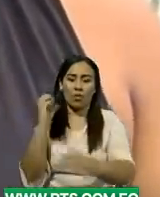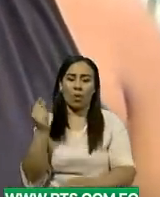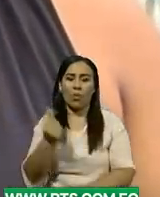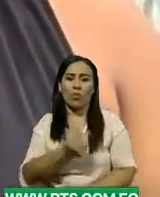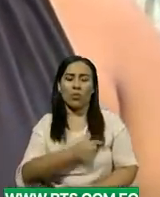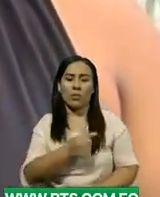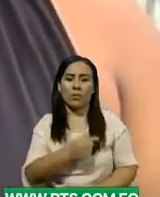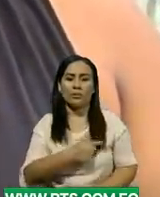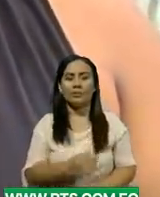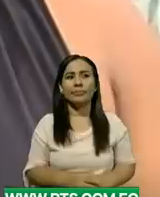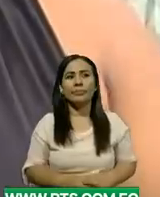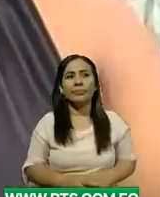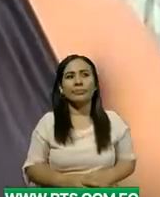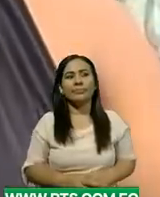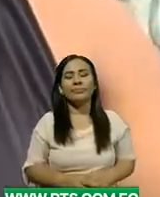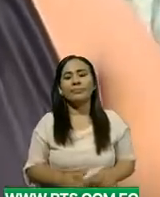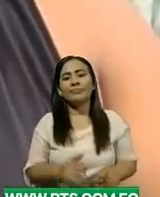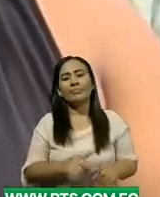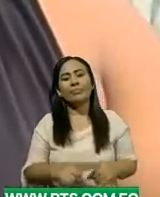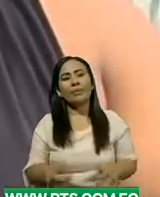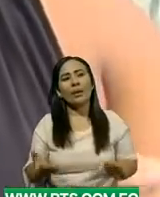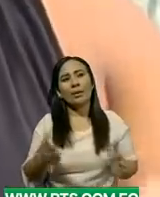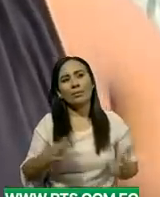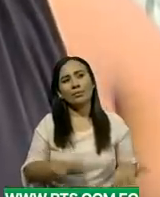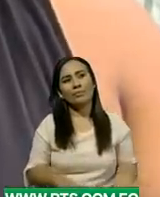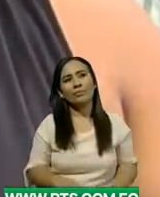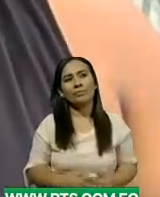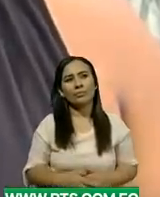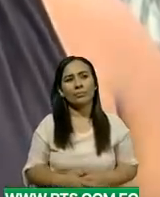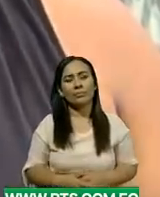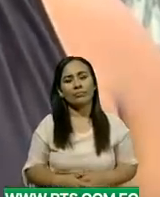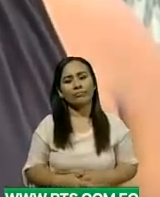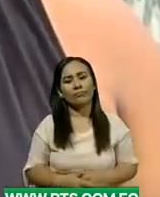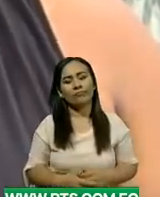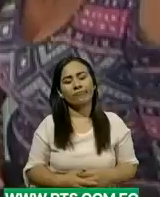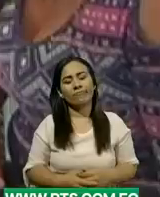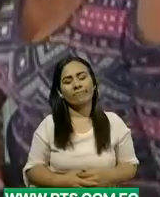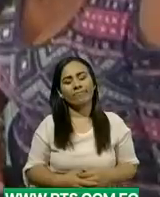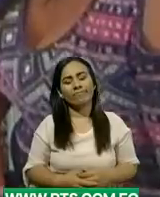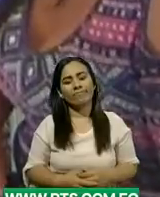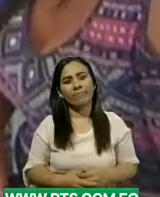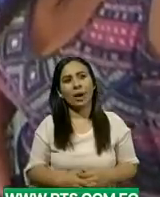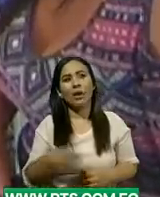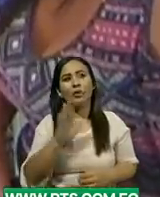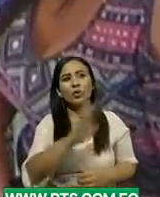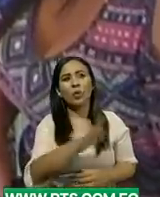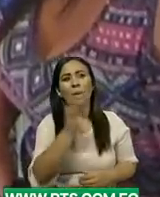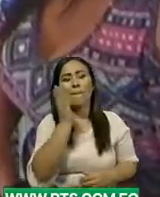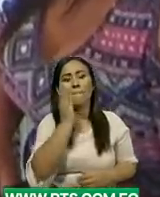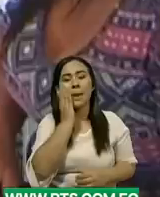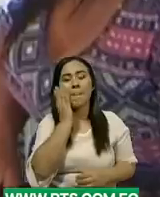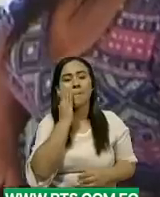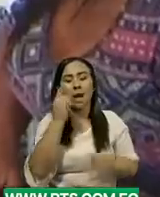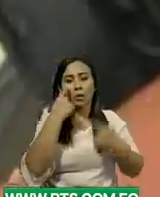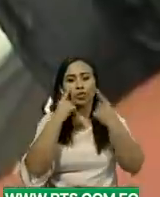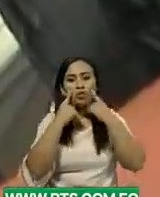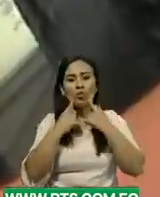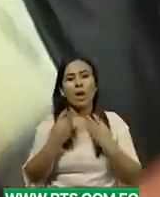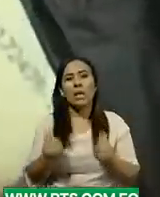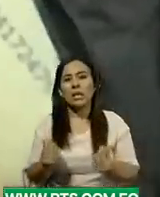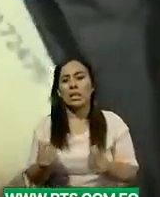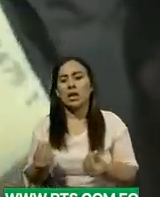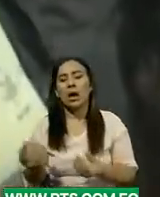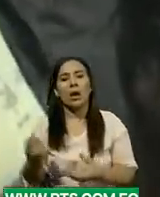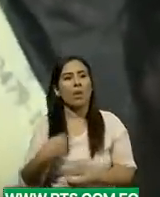universidad, pero ese mal camino le truncó su sueño. Su madre, envuelta en dolor, pide ayuda para